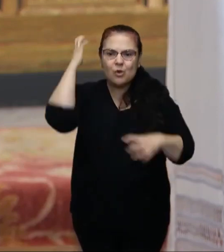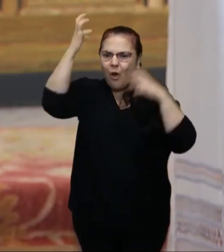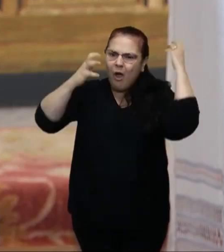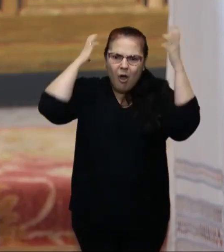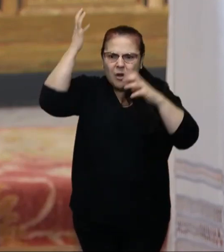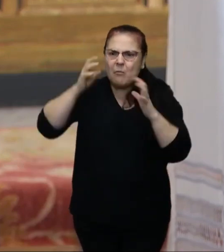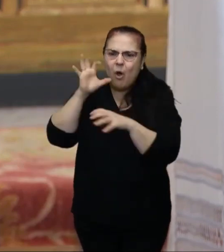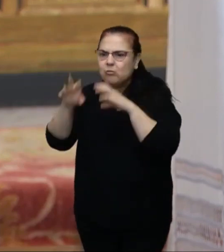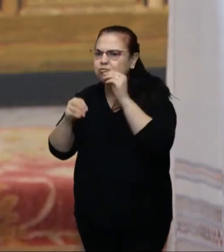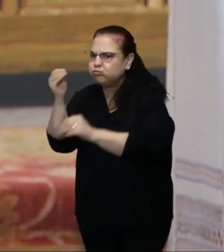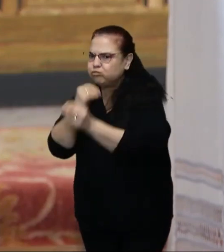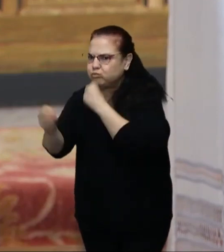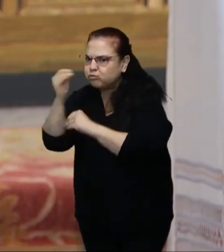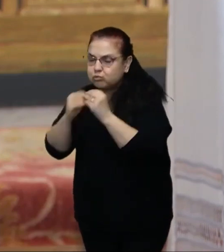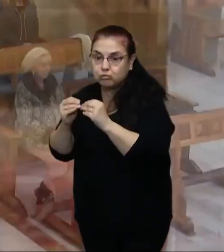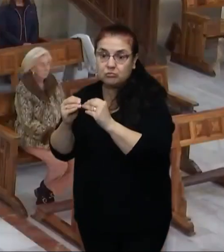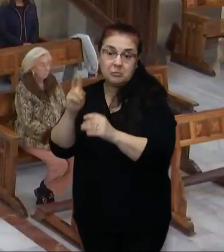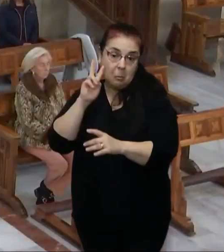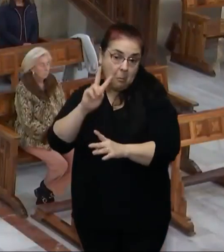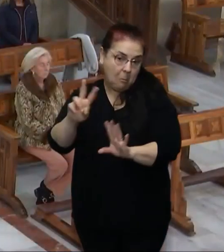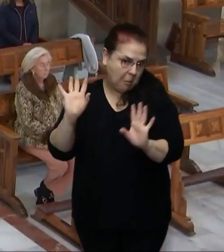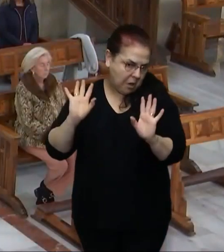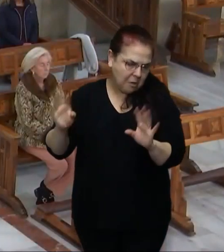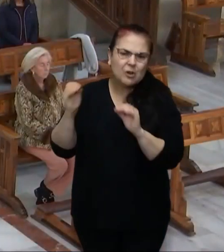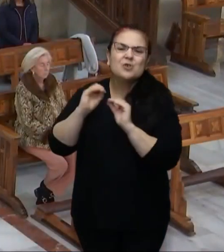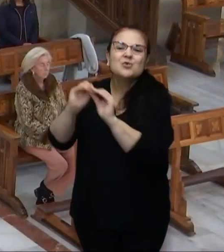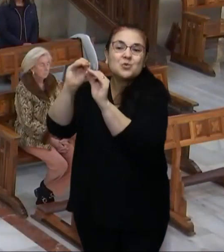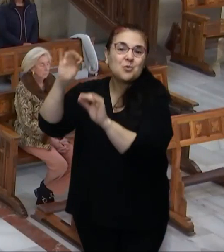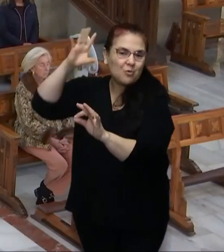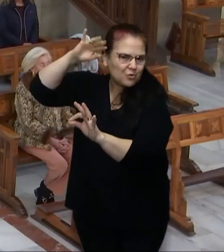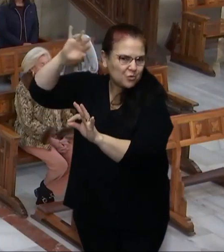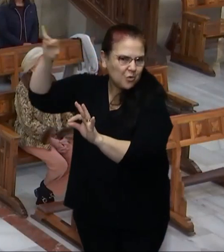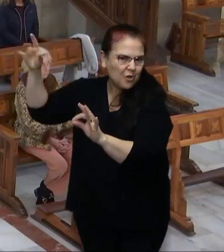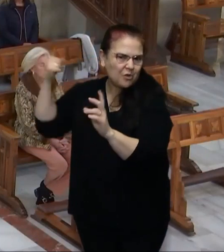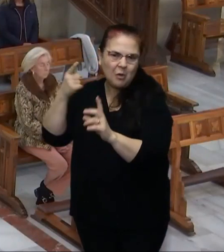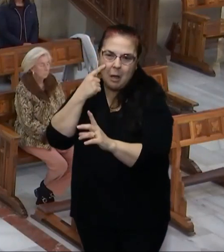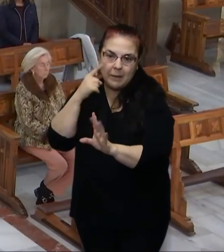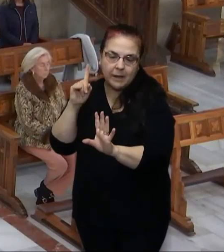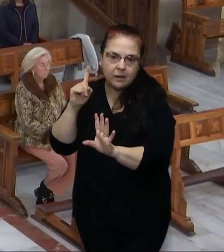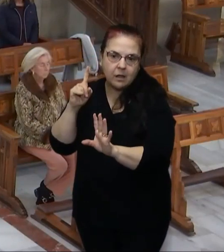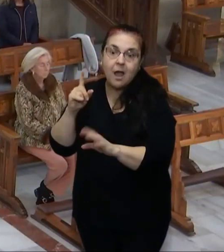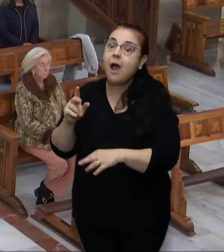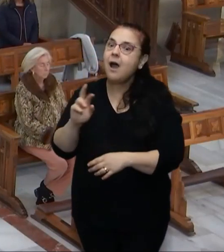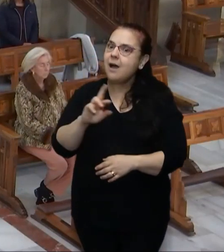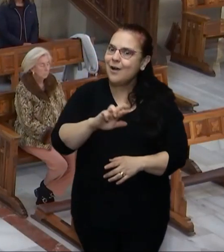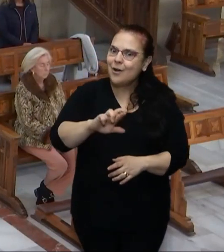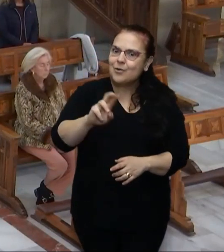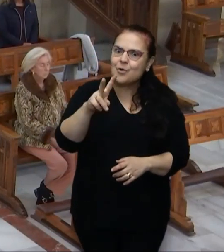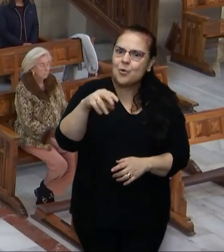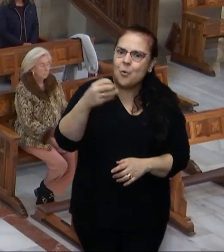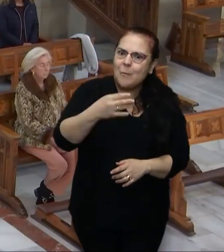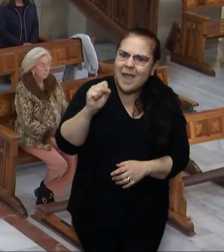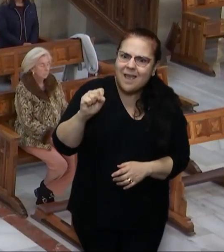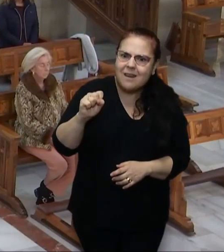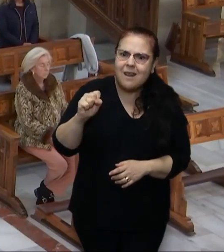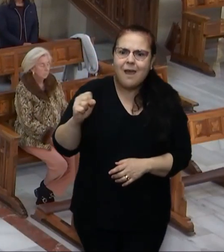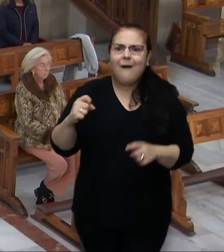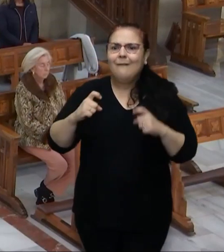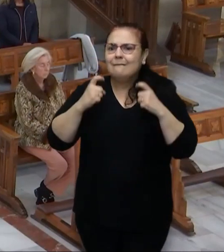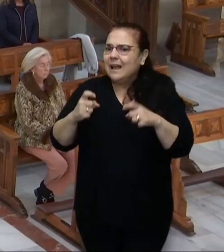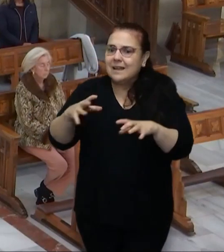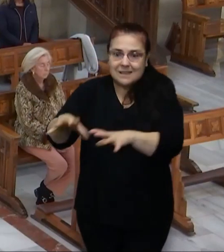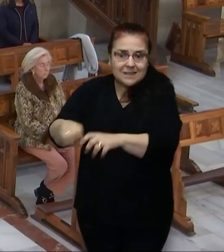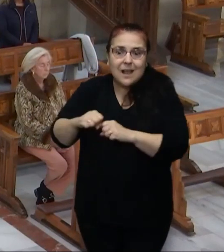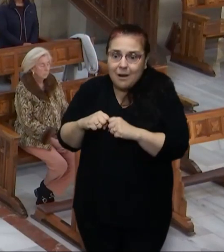devorado. Veremos en qué paran sus sueños». Oyó esto Rubén e, intentando salvarlo de sus manos,